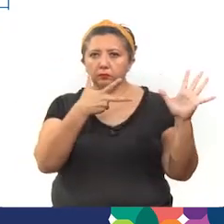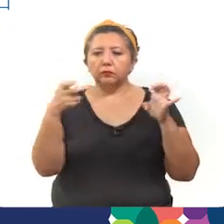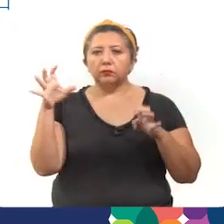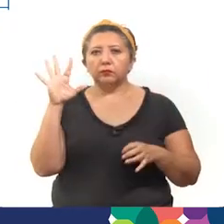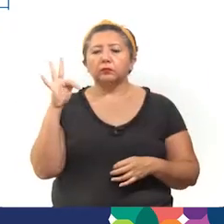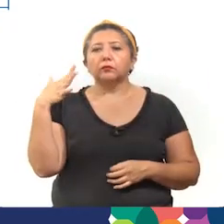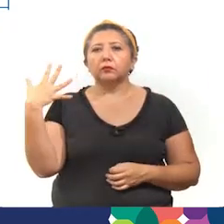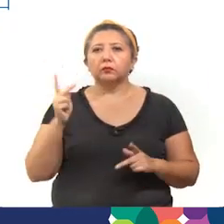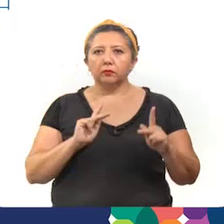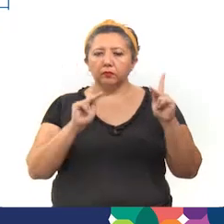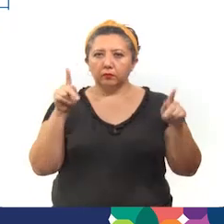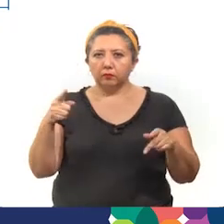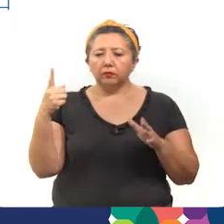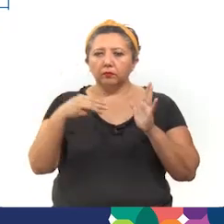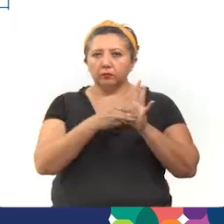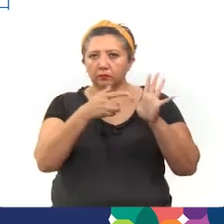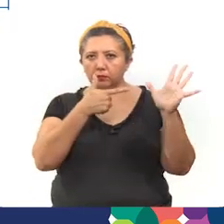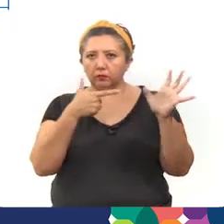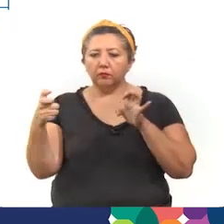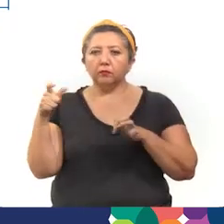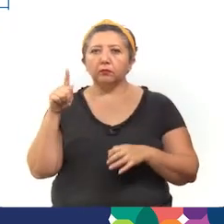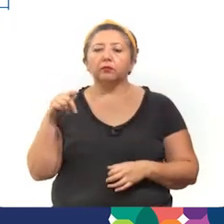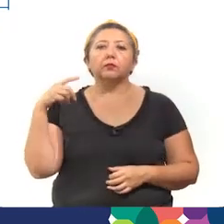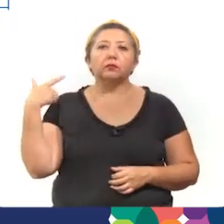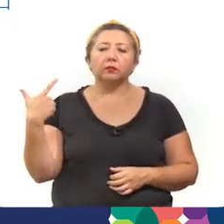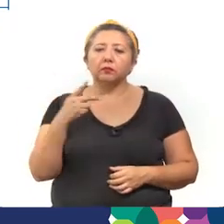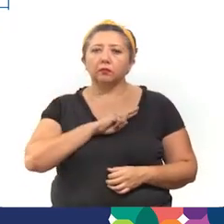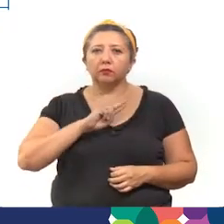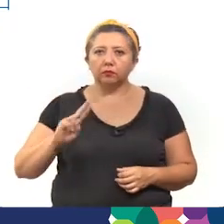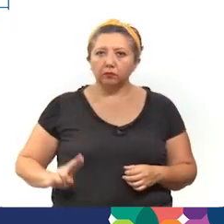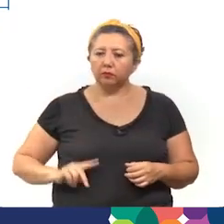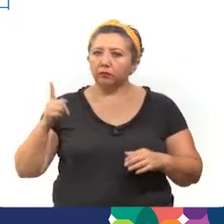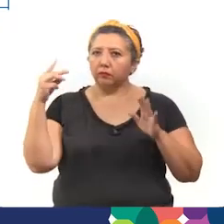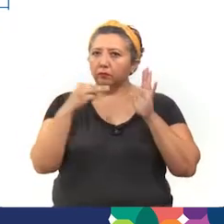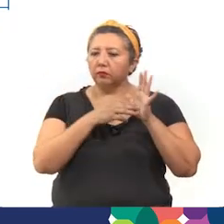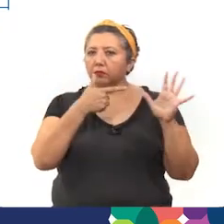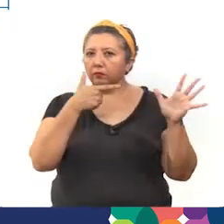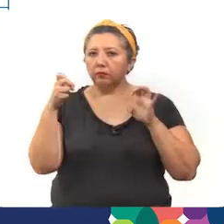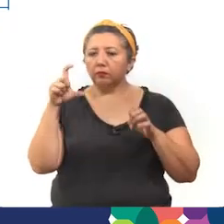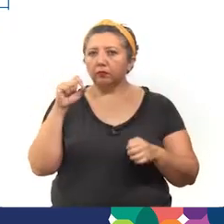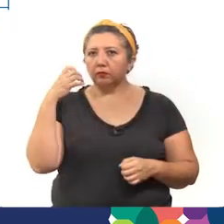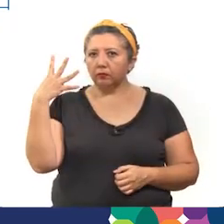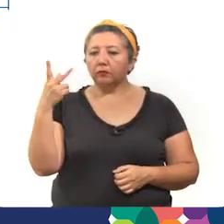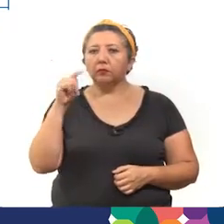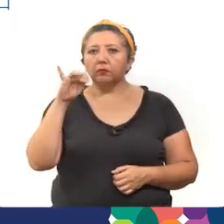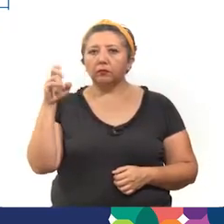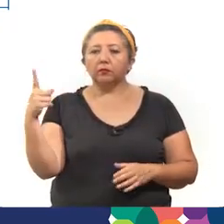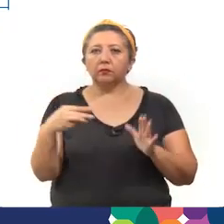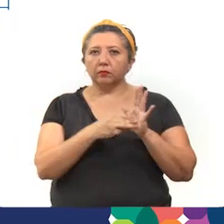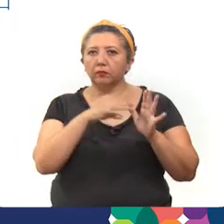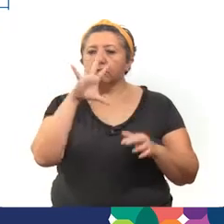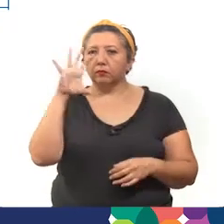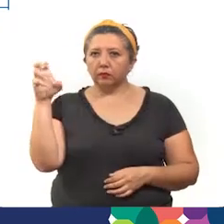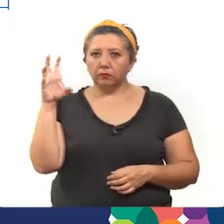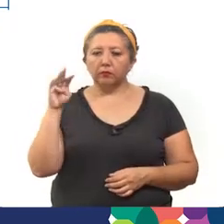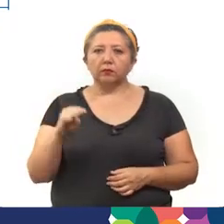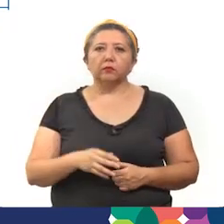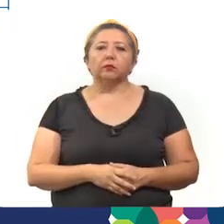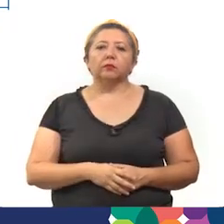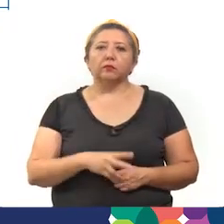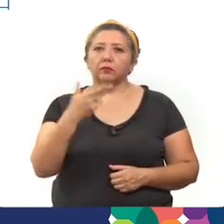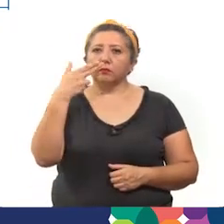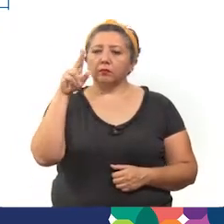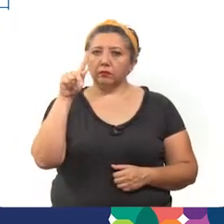Tizimín 1.845, Progreso 1.777, Humán 1.724, Ticul